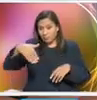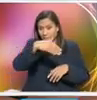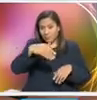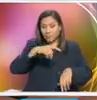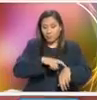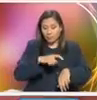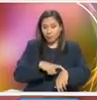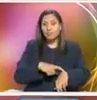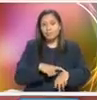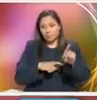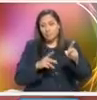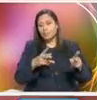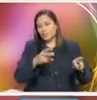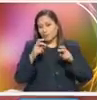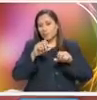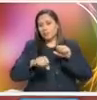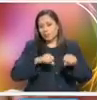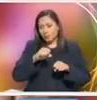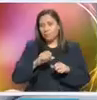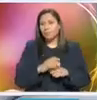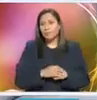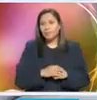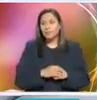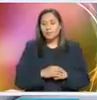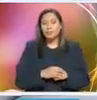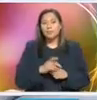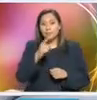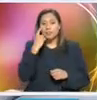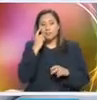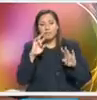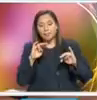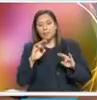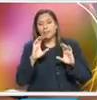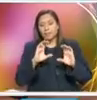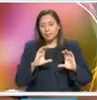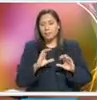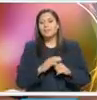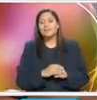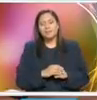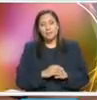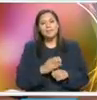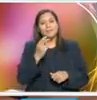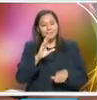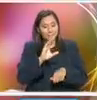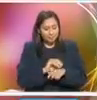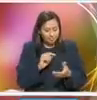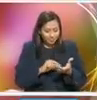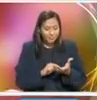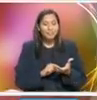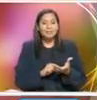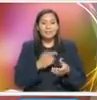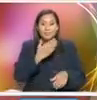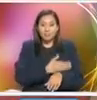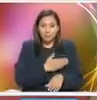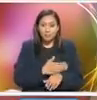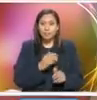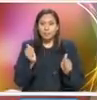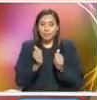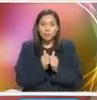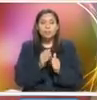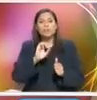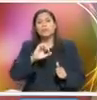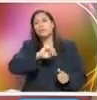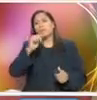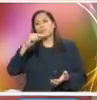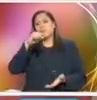en estos horarios, pues ya ha habido varios asaltos a ciclistas, tengan cuidado. Esto de nuevo, permite que busques o ir acompañado o cambiar